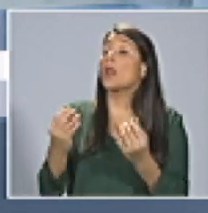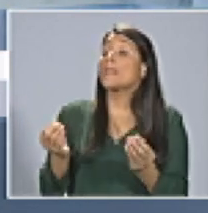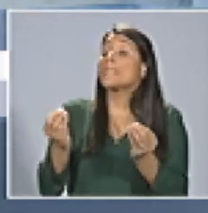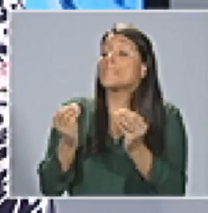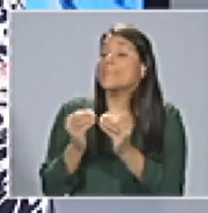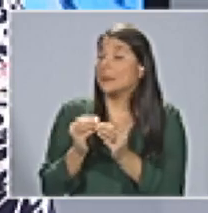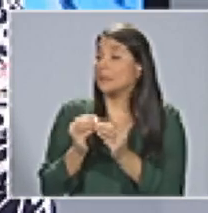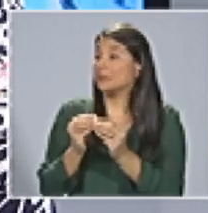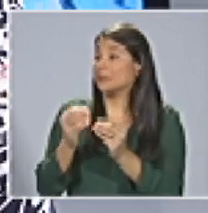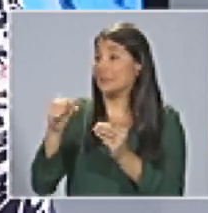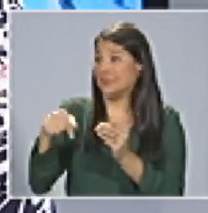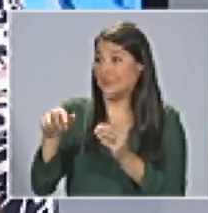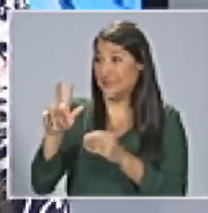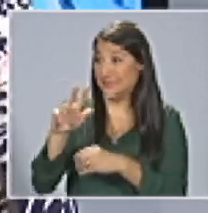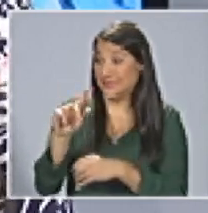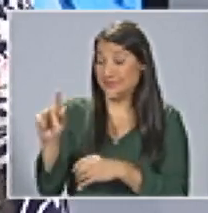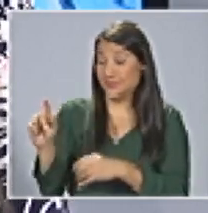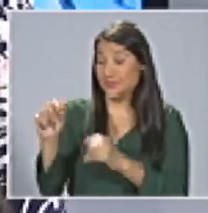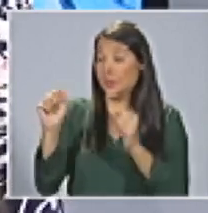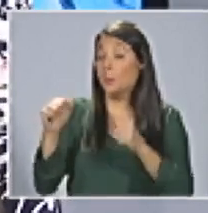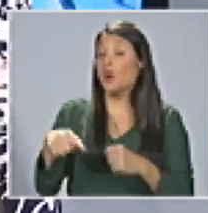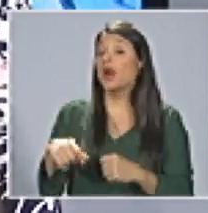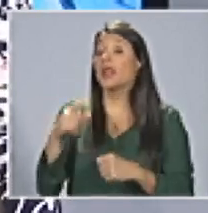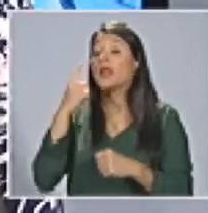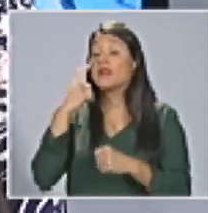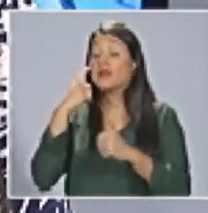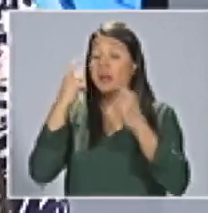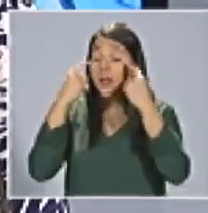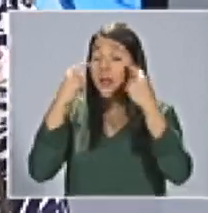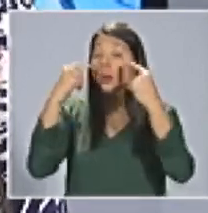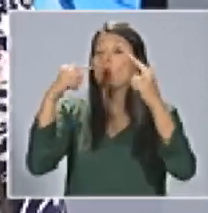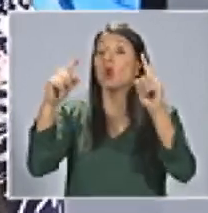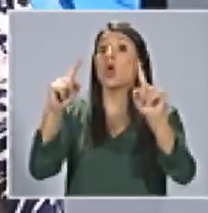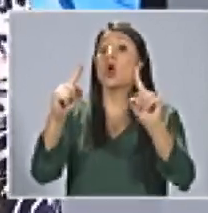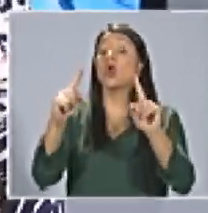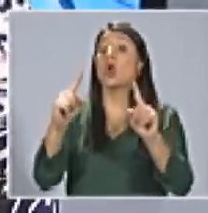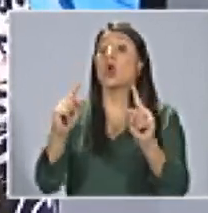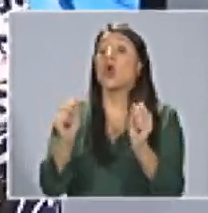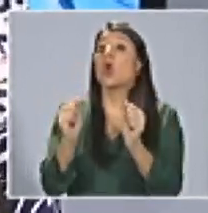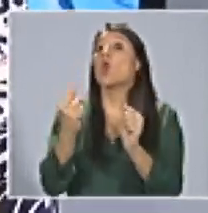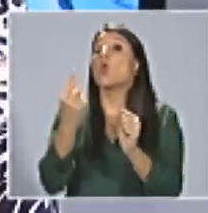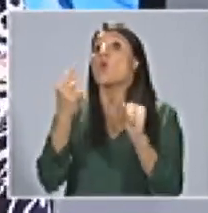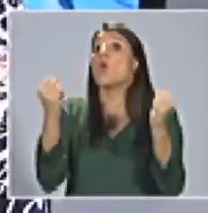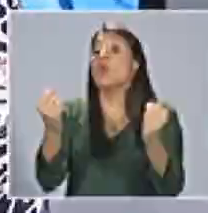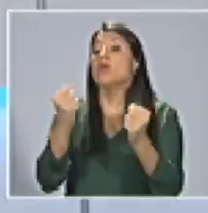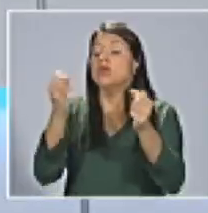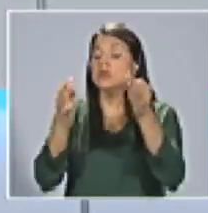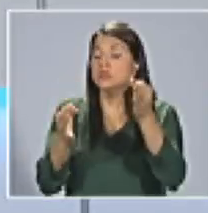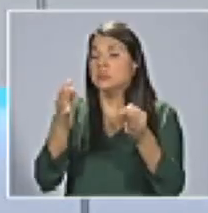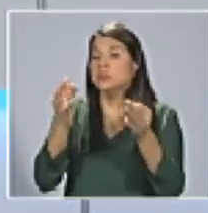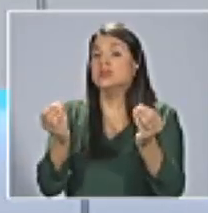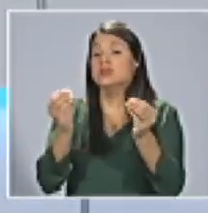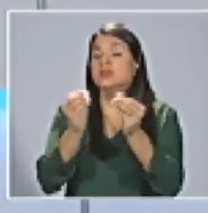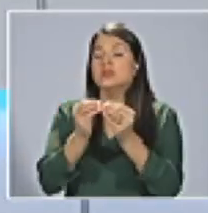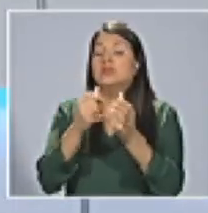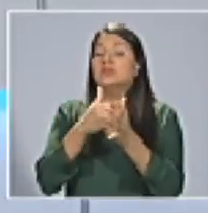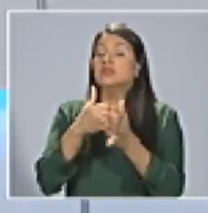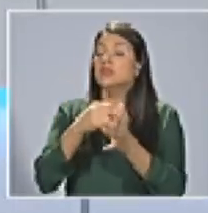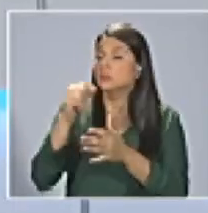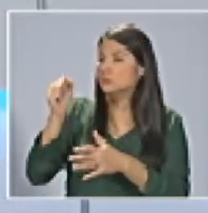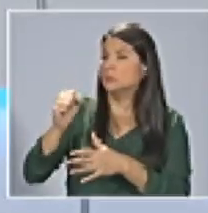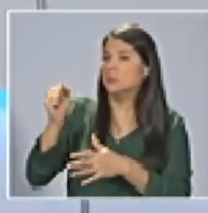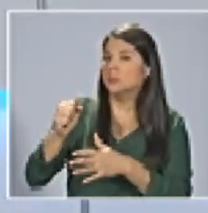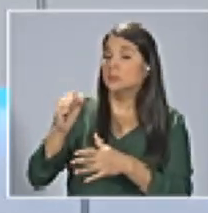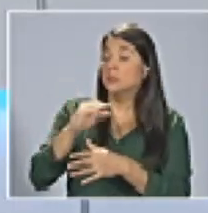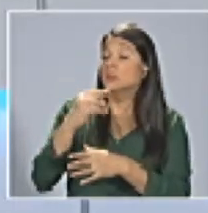semanas, don Ewald, ¿se ve el reflejo de un Poder Judicial debilitado? Sí, y negarlo me parece